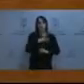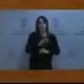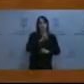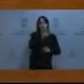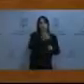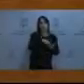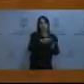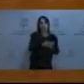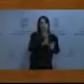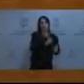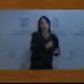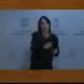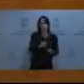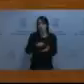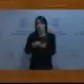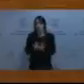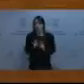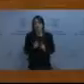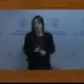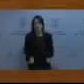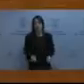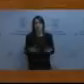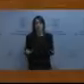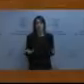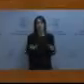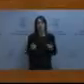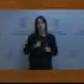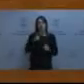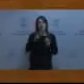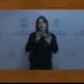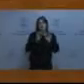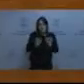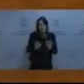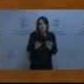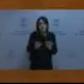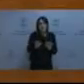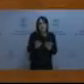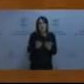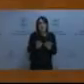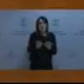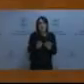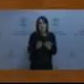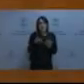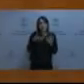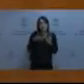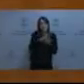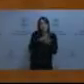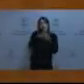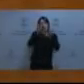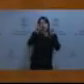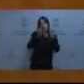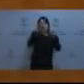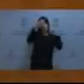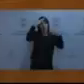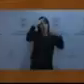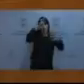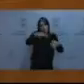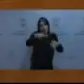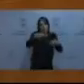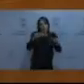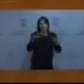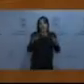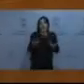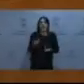Y precisamente ante esa alternativa, pues siendo una cuestión razonable, donde se está